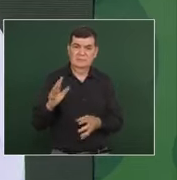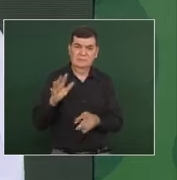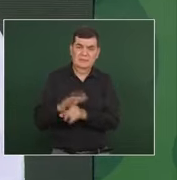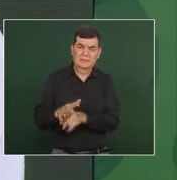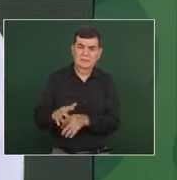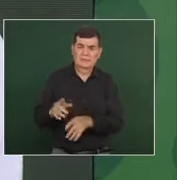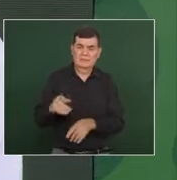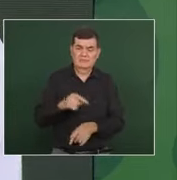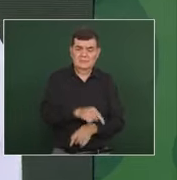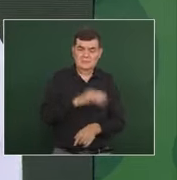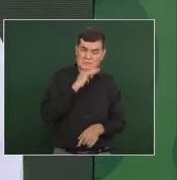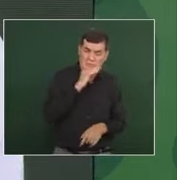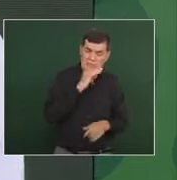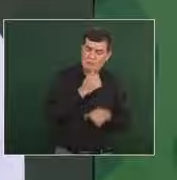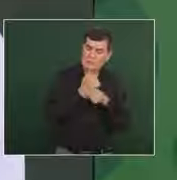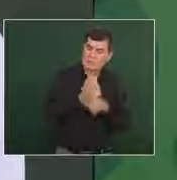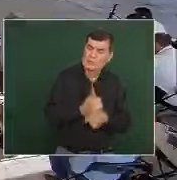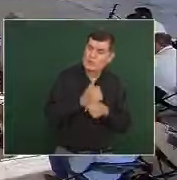Las madres,